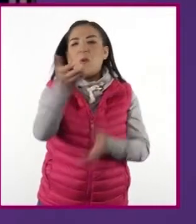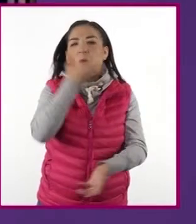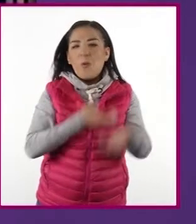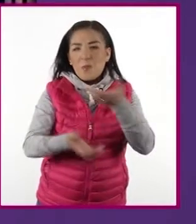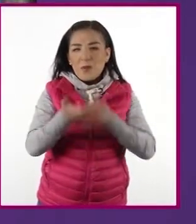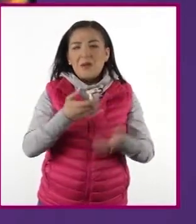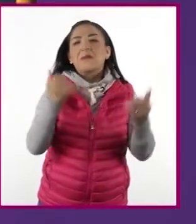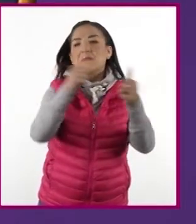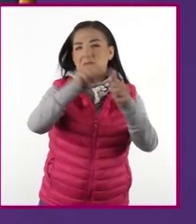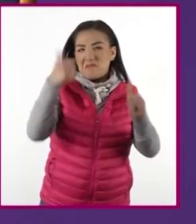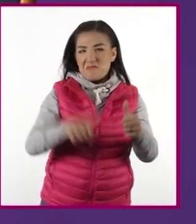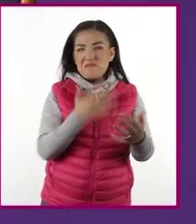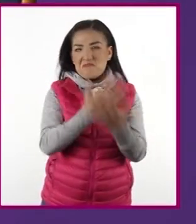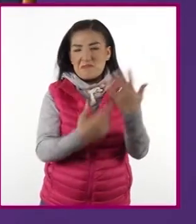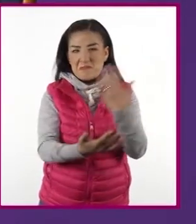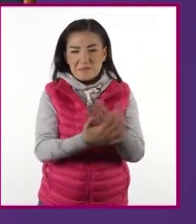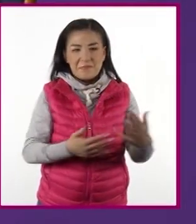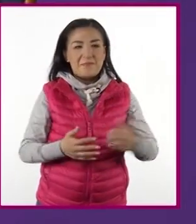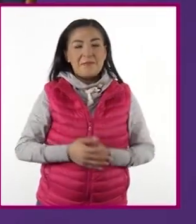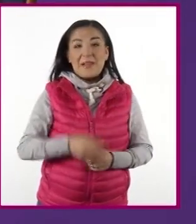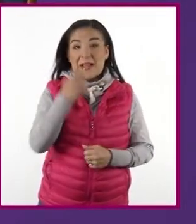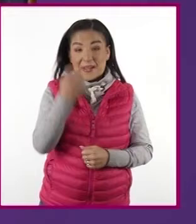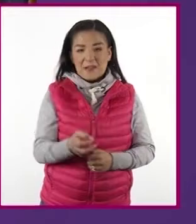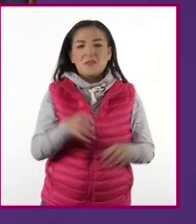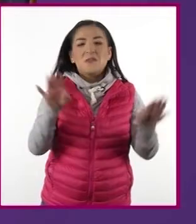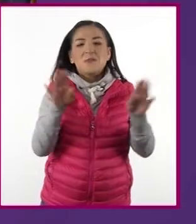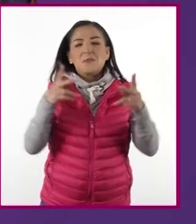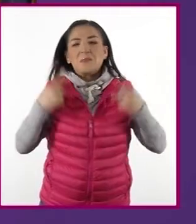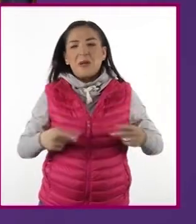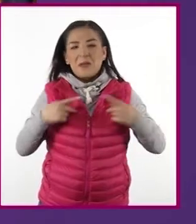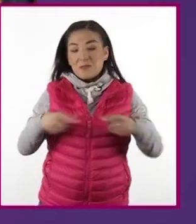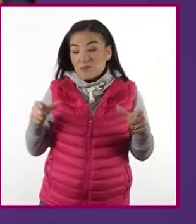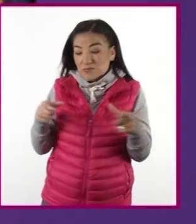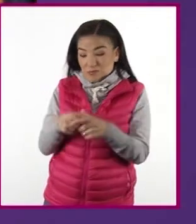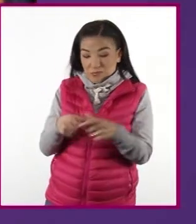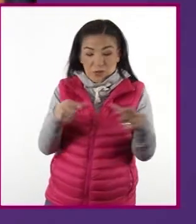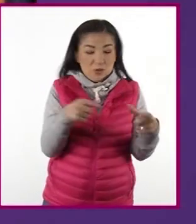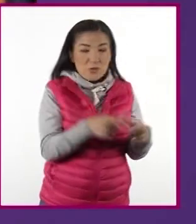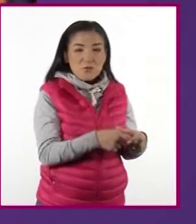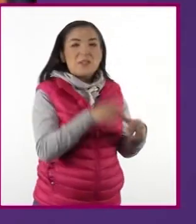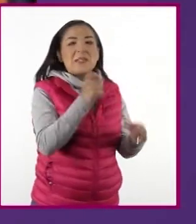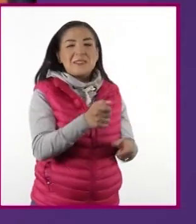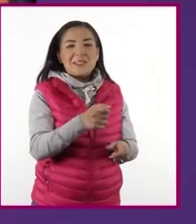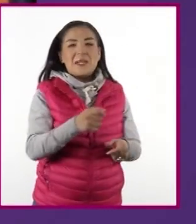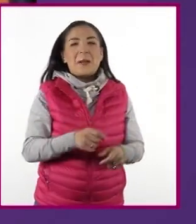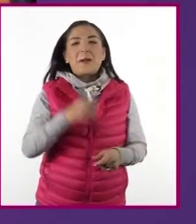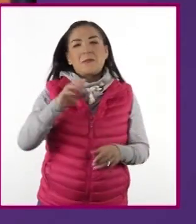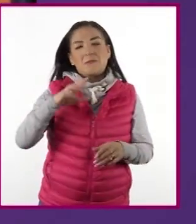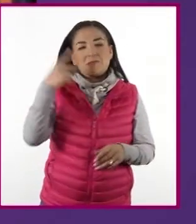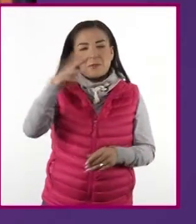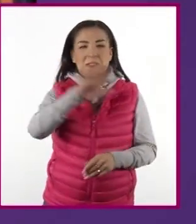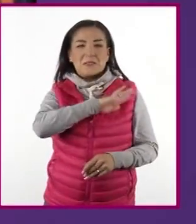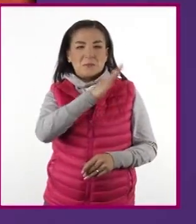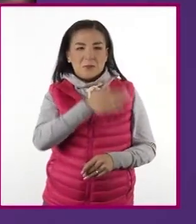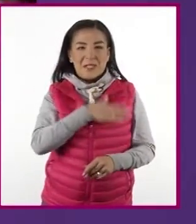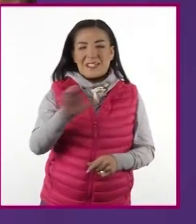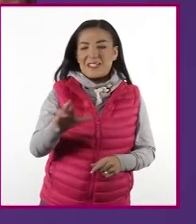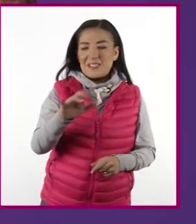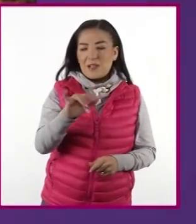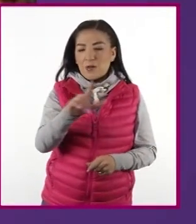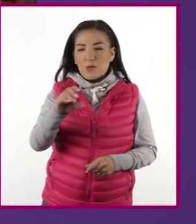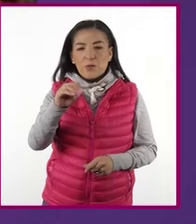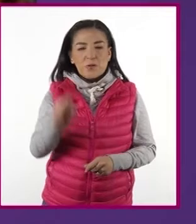artesanos. De esta forma, mientras una minoría como los españoles y los criollos se educaba, la mayoría de la